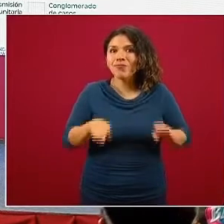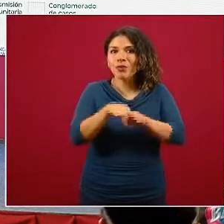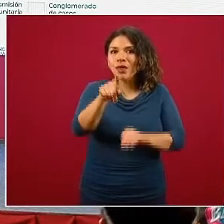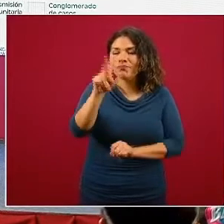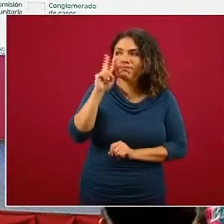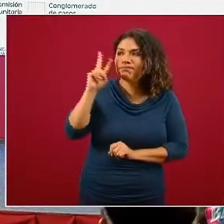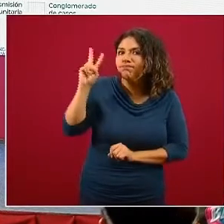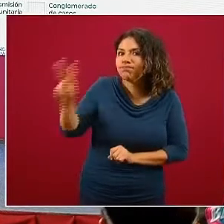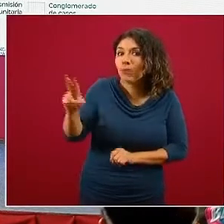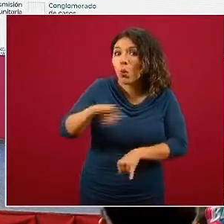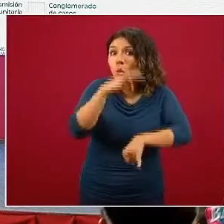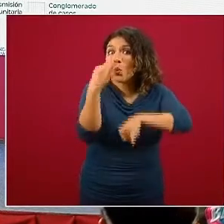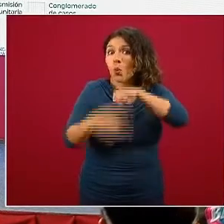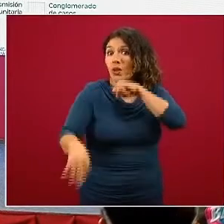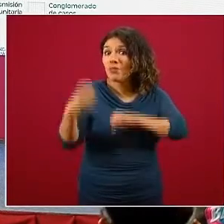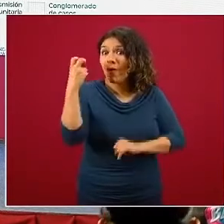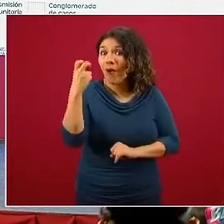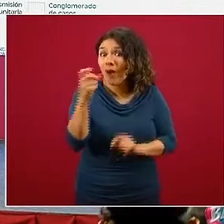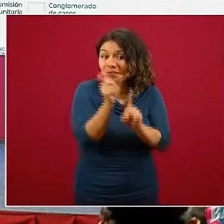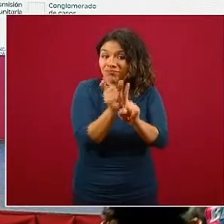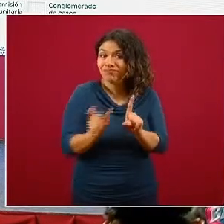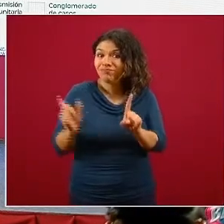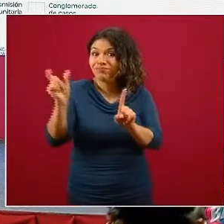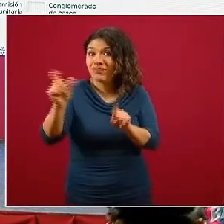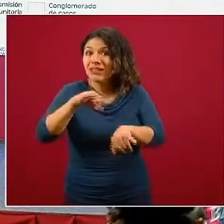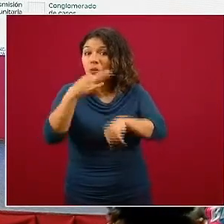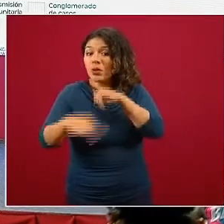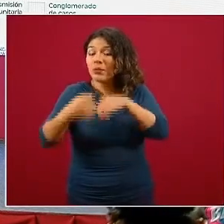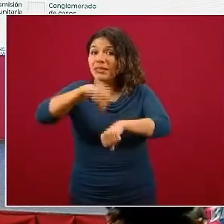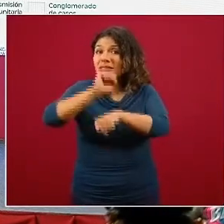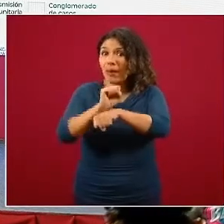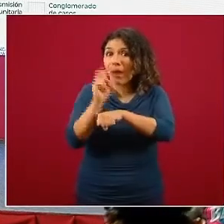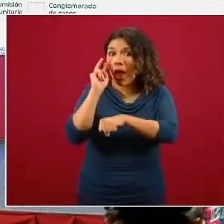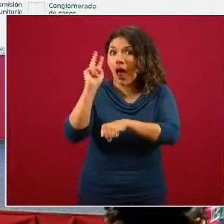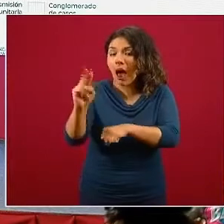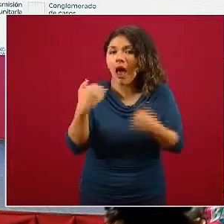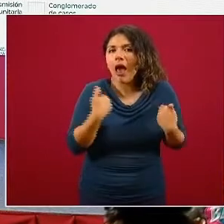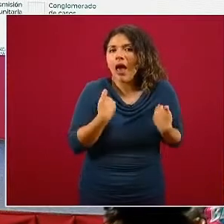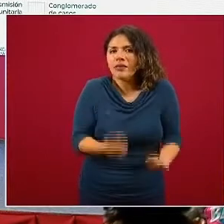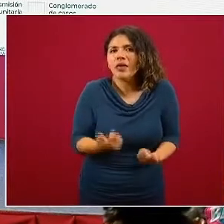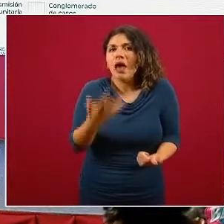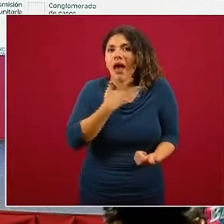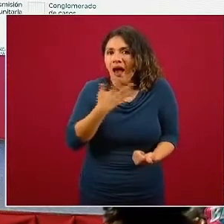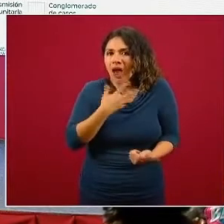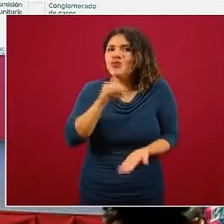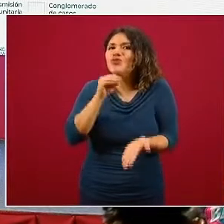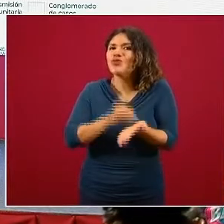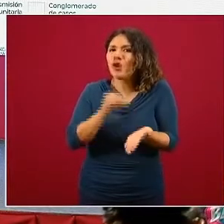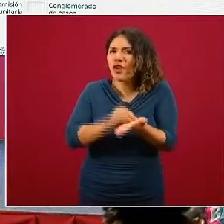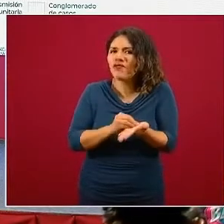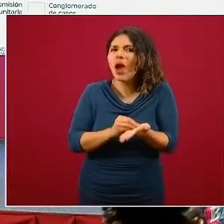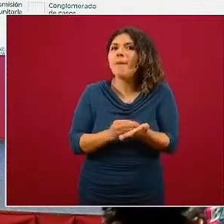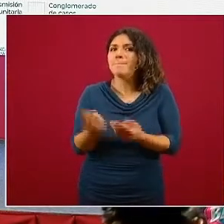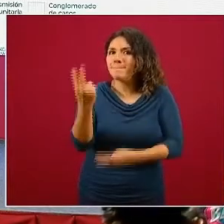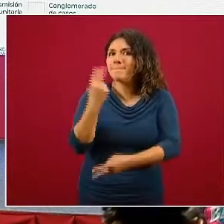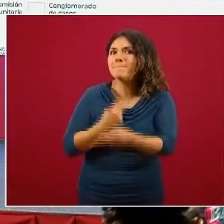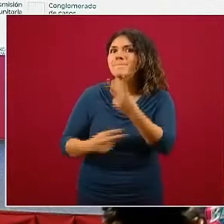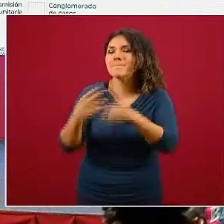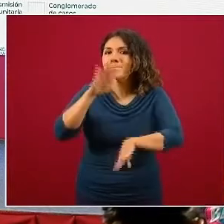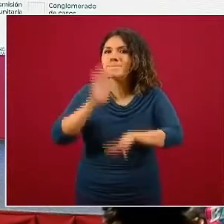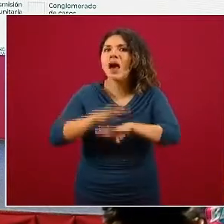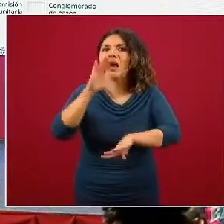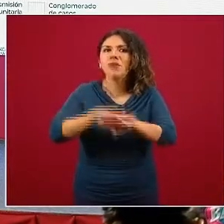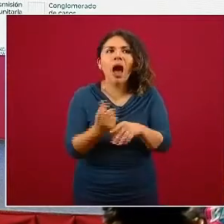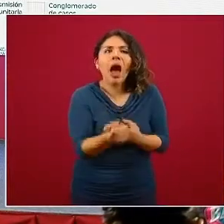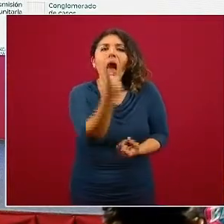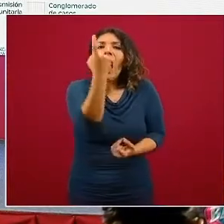visualizar estas últimas semanas en las que visualizamos que está presentándose un incremento de casos en algunos